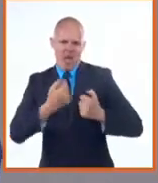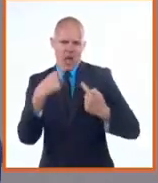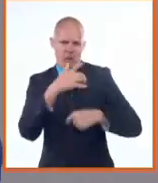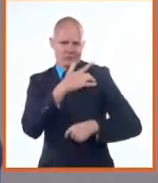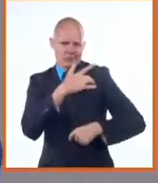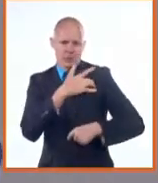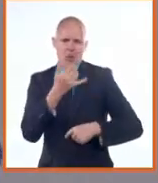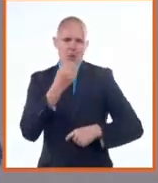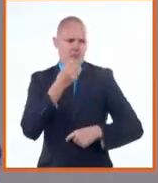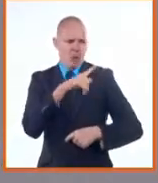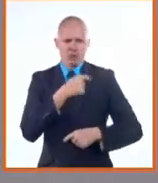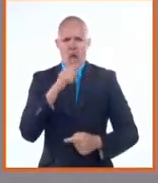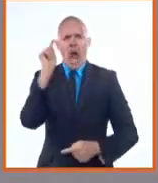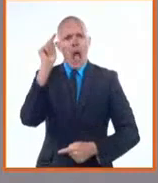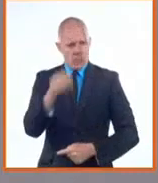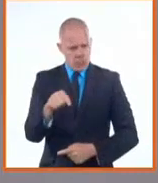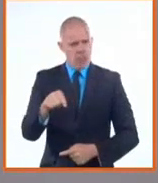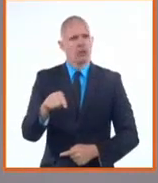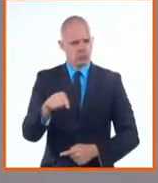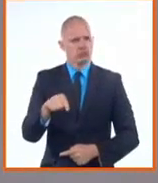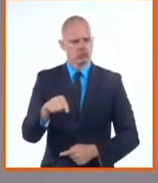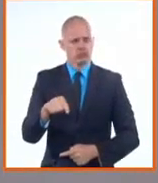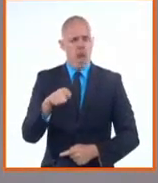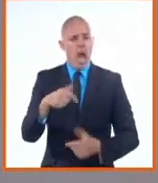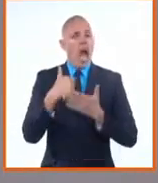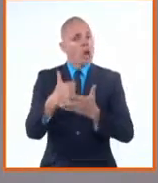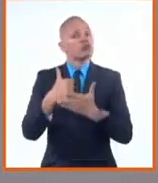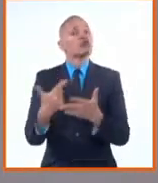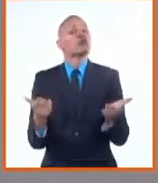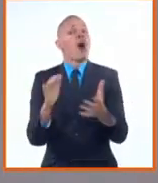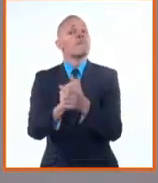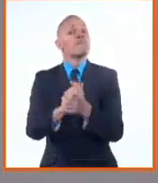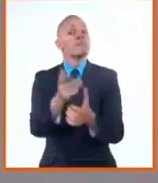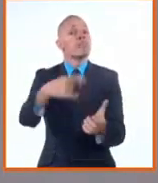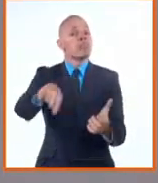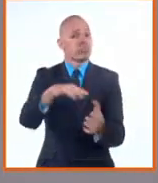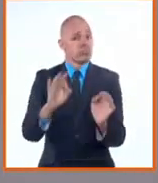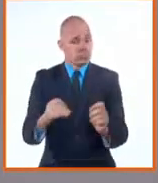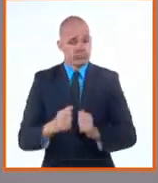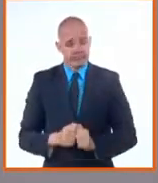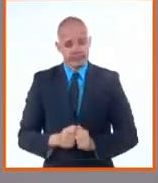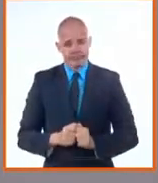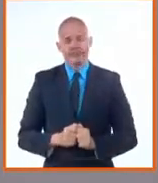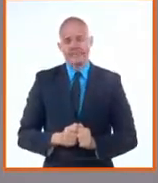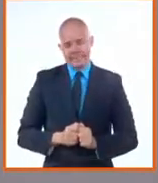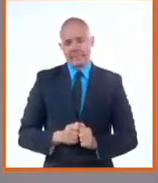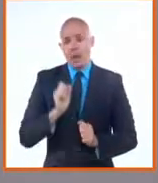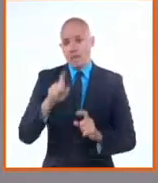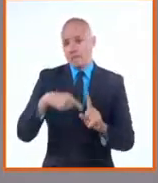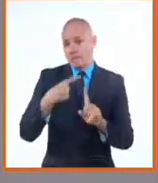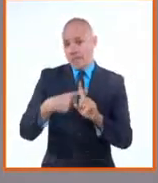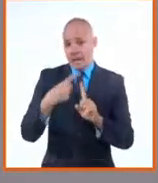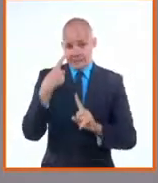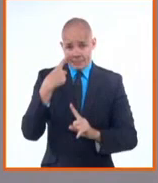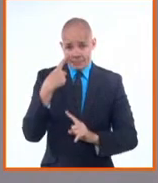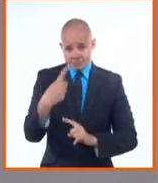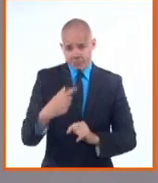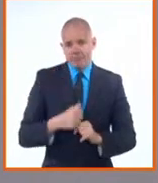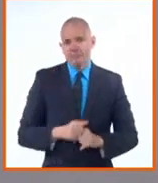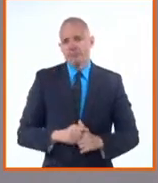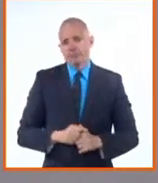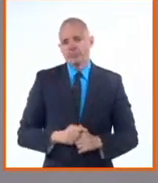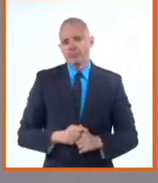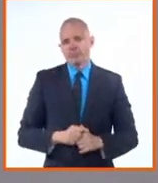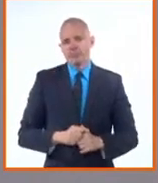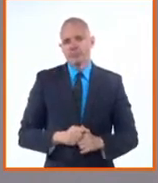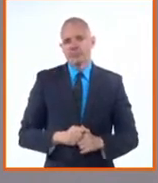además con el añadido porque son señales con el añadido que su regreso se produce en el escenario